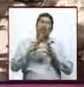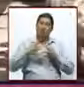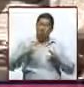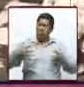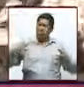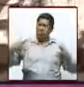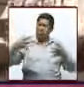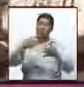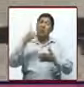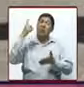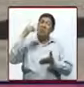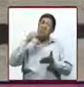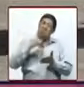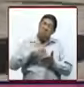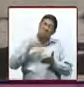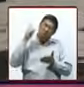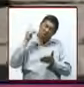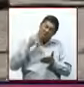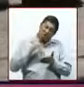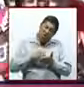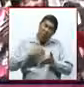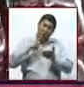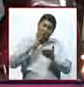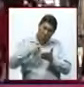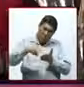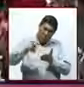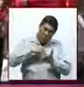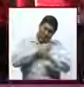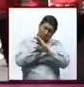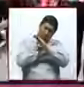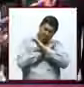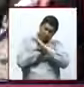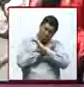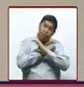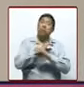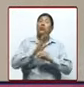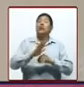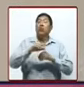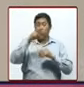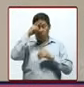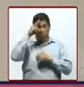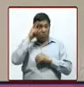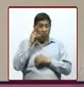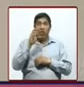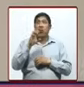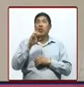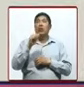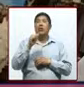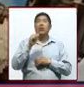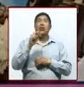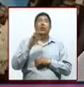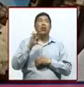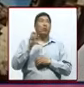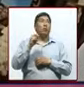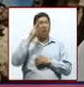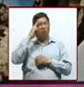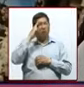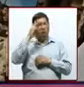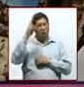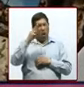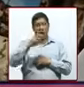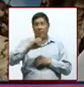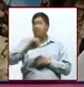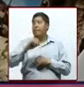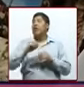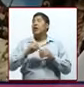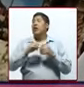y miles de devotos van a mostrar tal vez este cariño a esta imagen sagrada que es la Virgen del Carmen. Hola, Janet. La devoción de